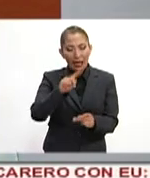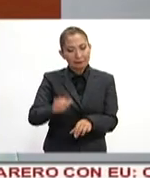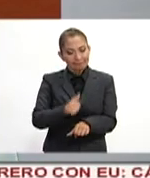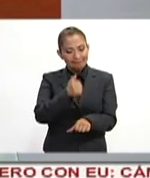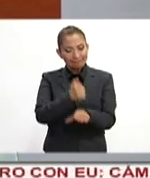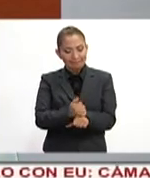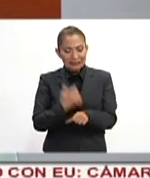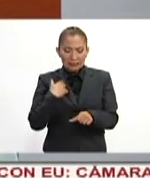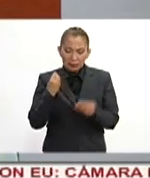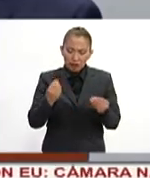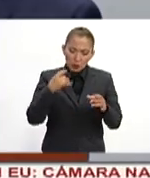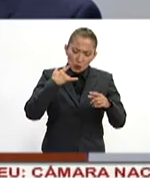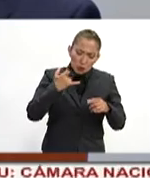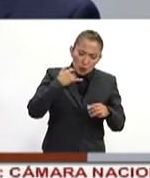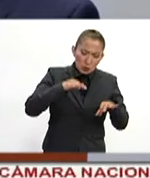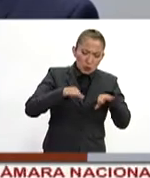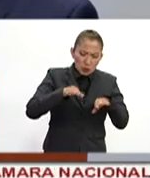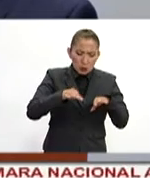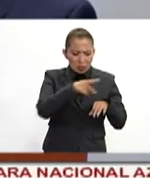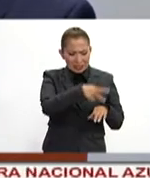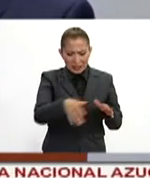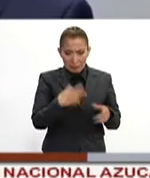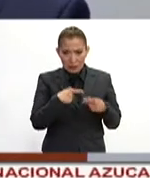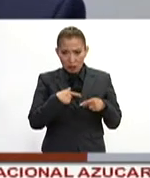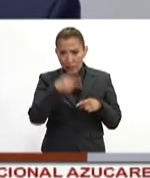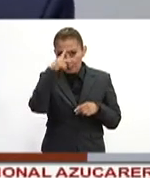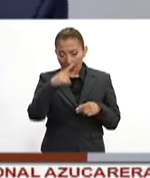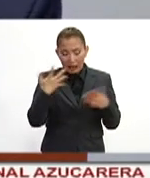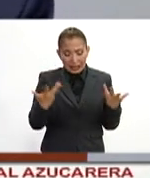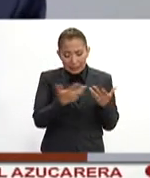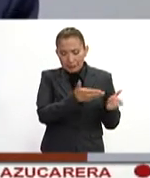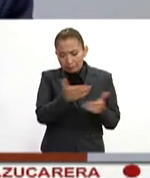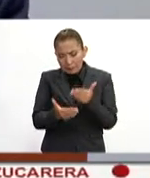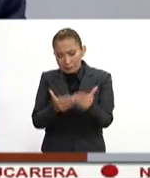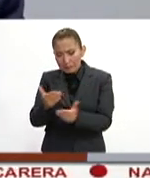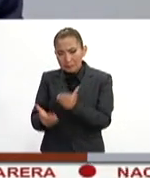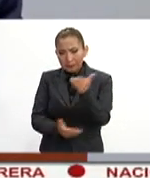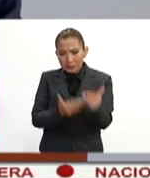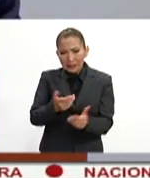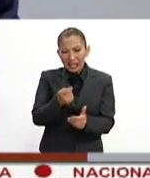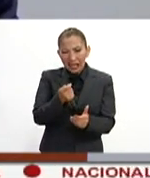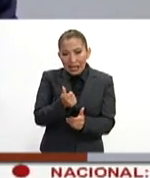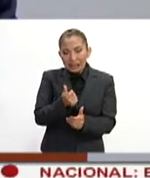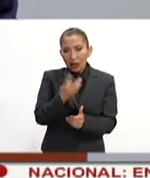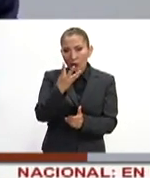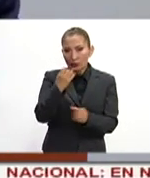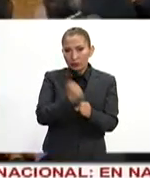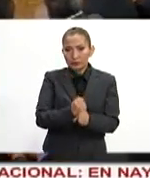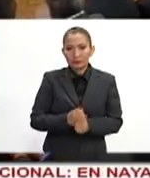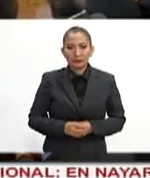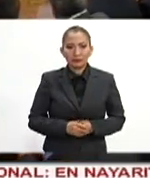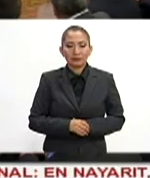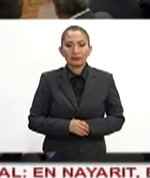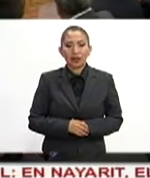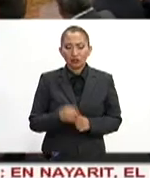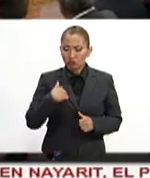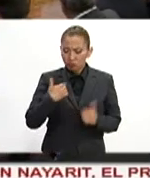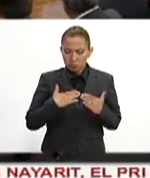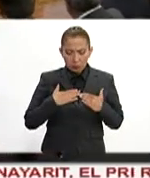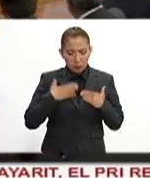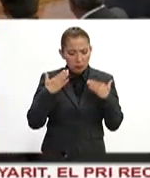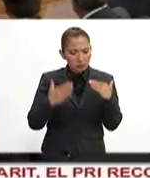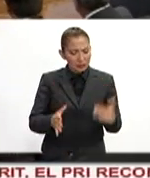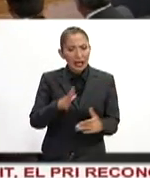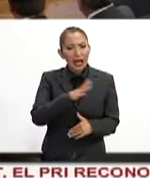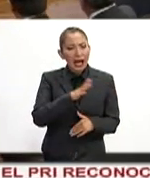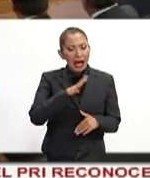consolidar el intenso trabajo que los mexicanos hemos hecho en estos poco más de 4 años. Confío en